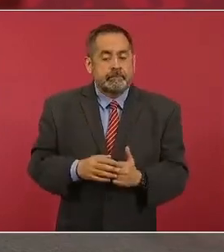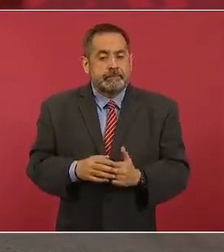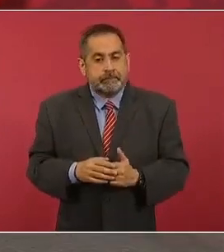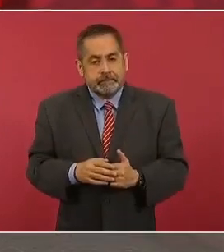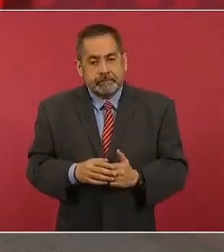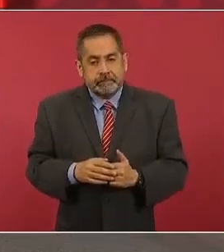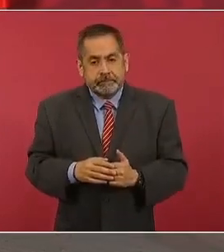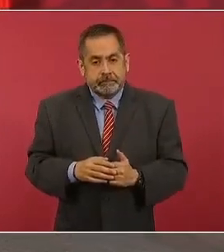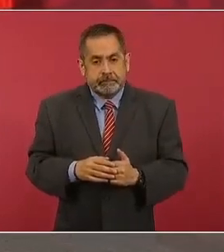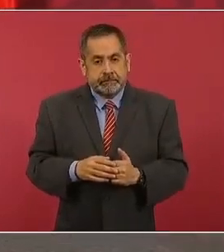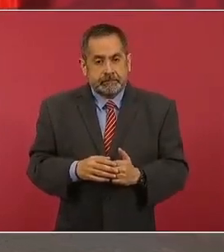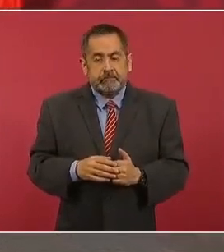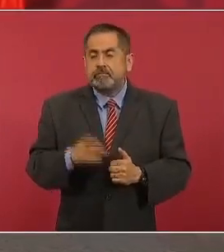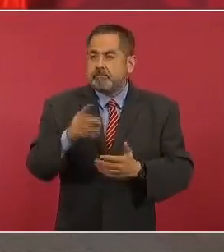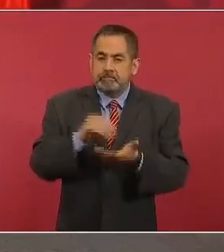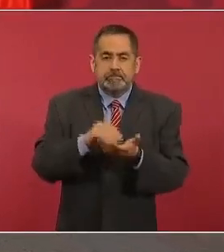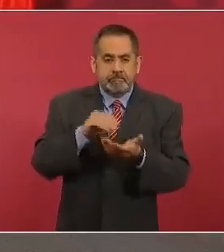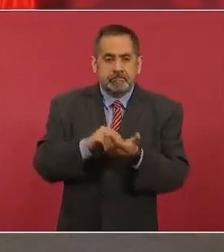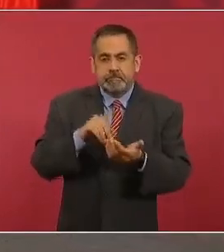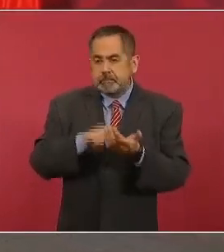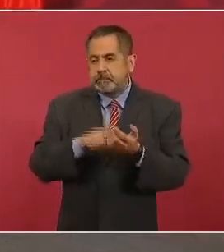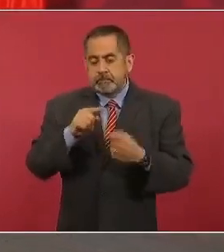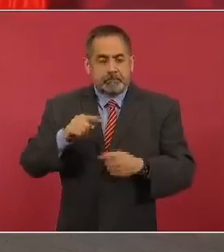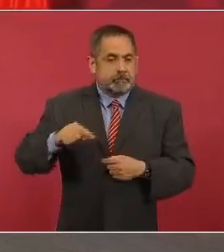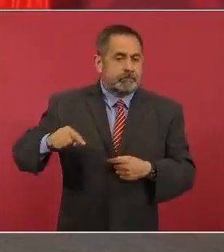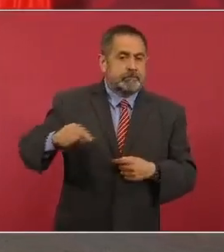porque siguen habiendo